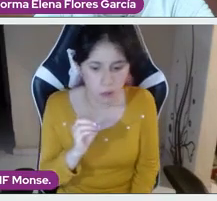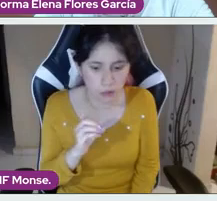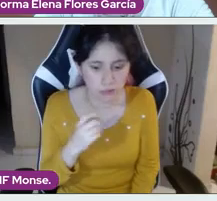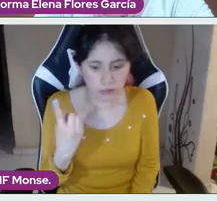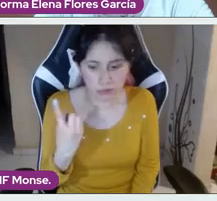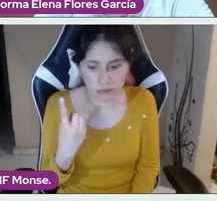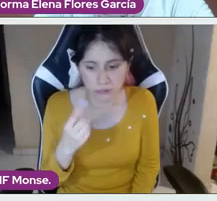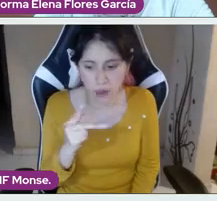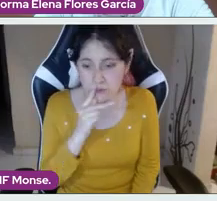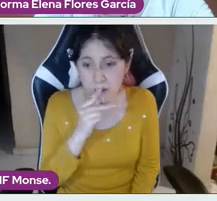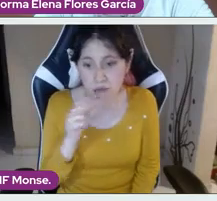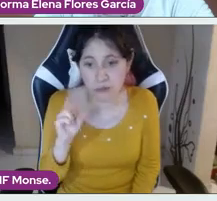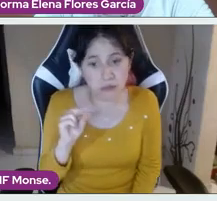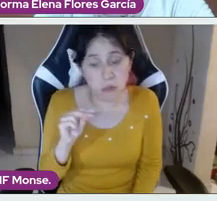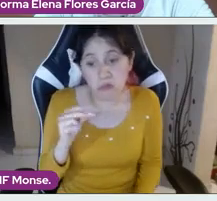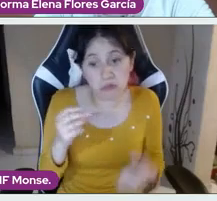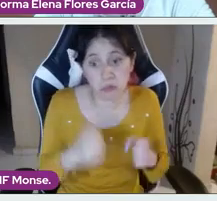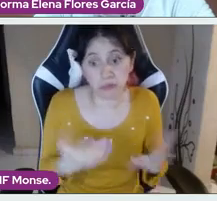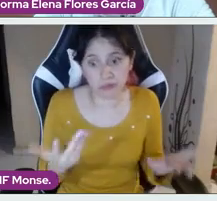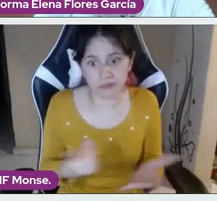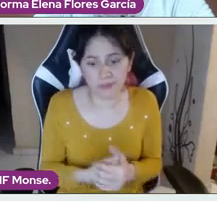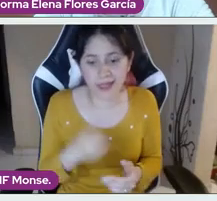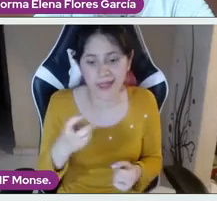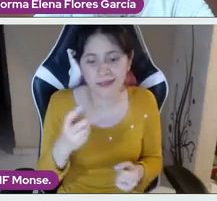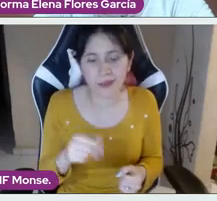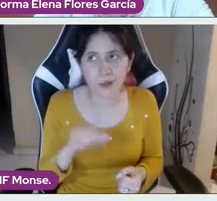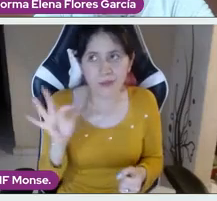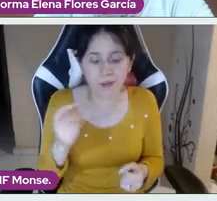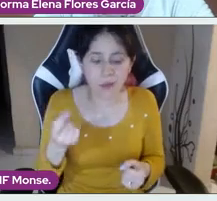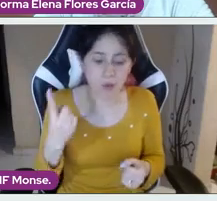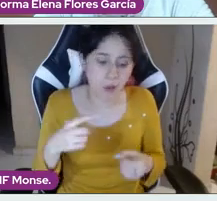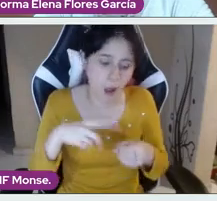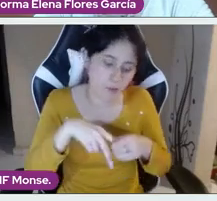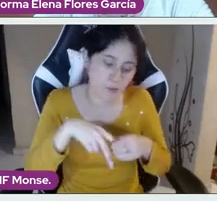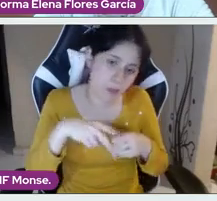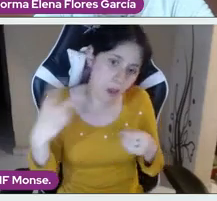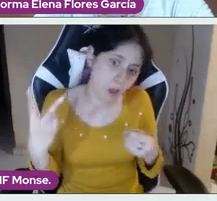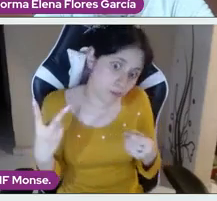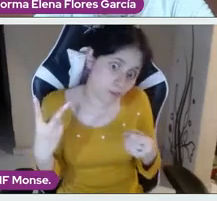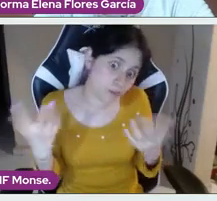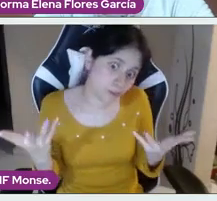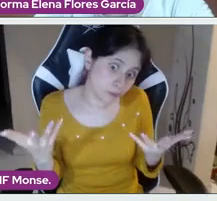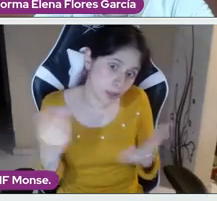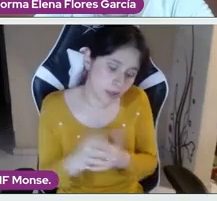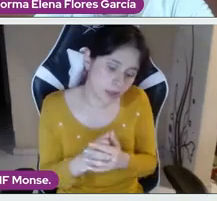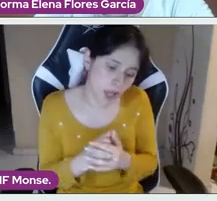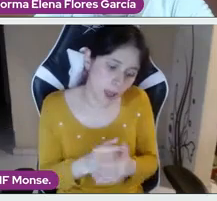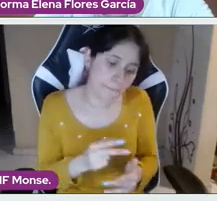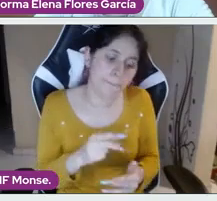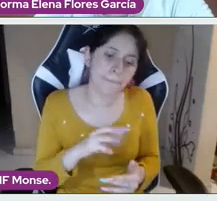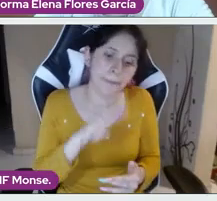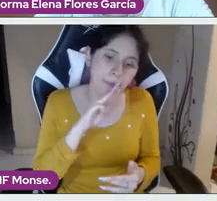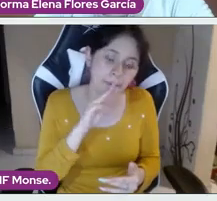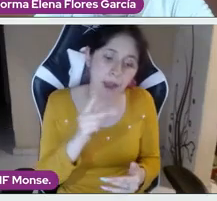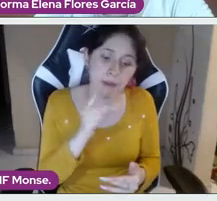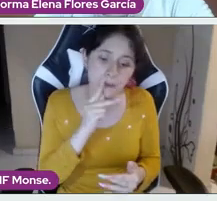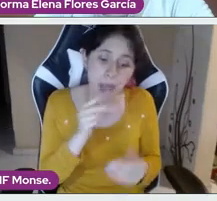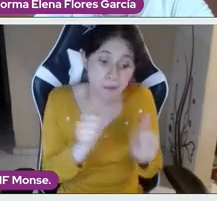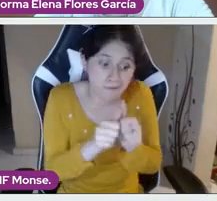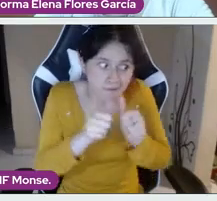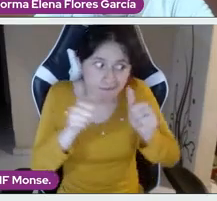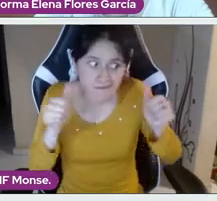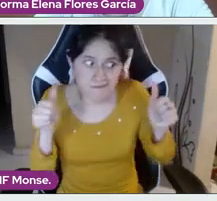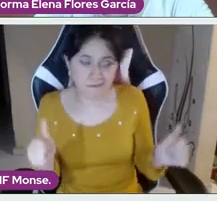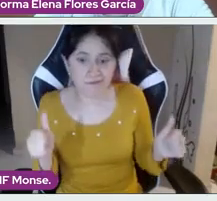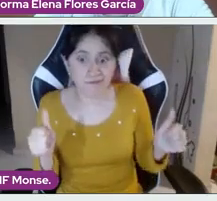pues entonces hay un vacío, estamos hablando de un vacío. Cuando sí hay papá y mamá y después se disuelve esta